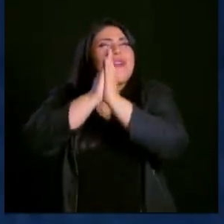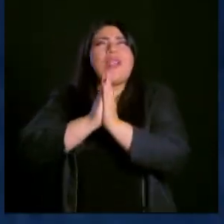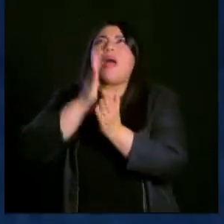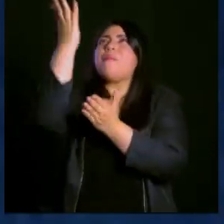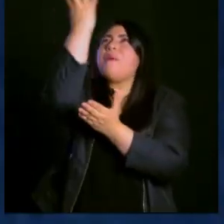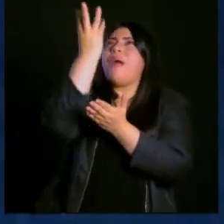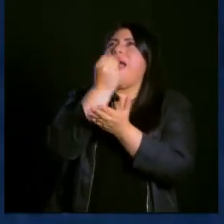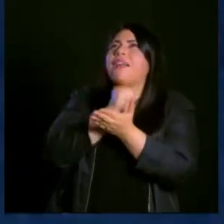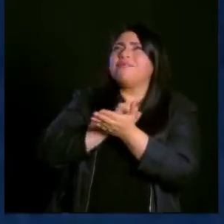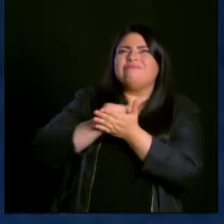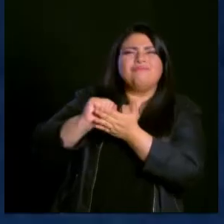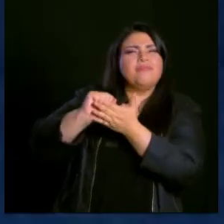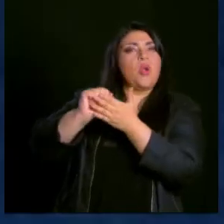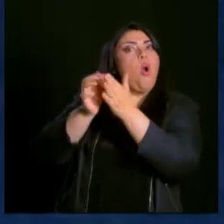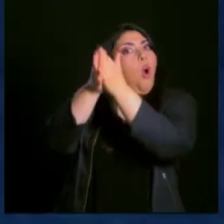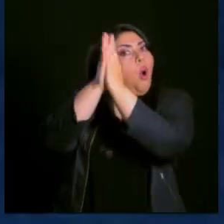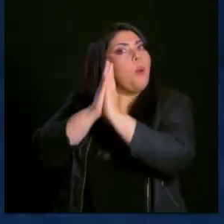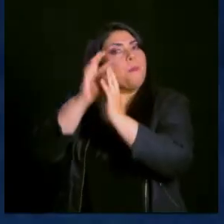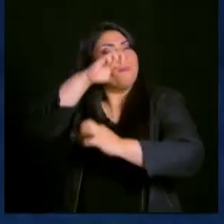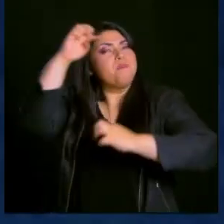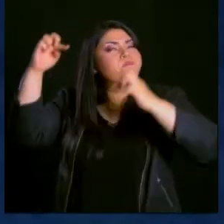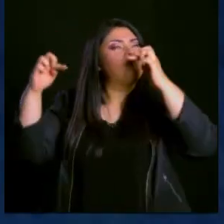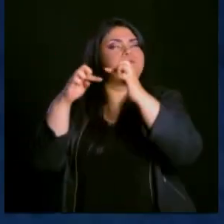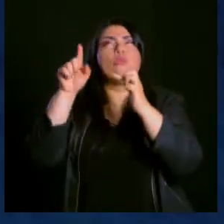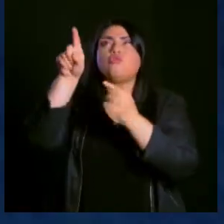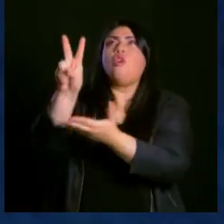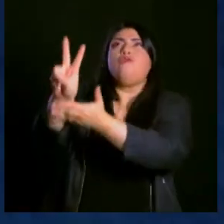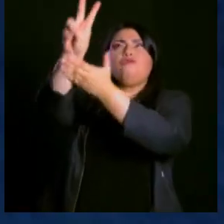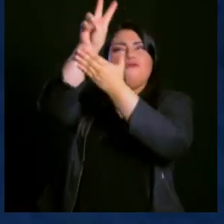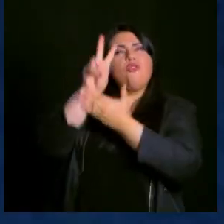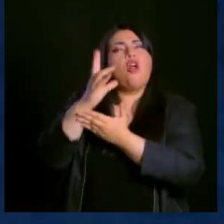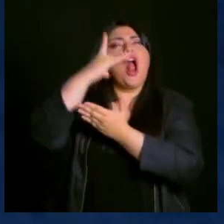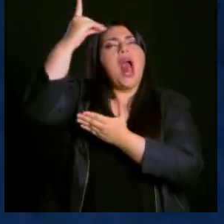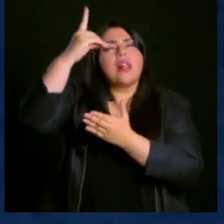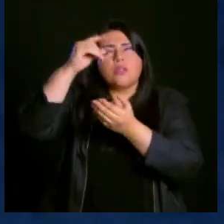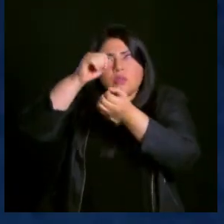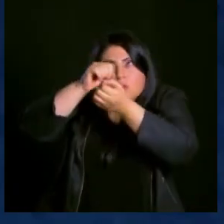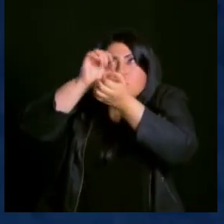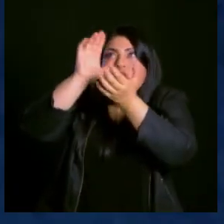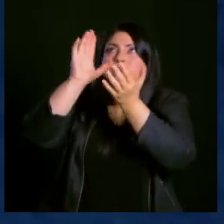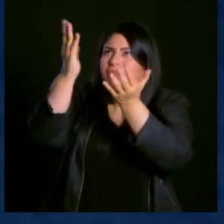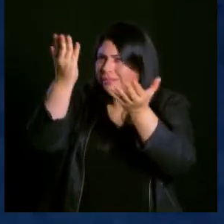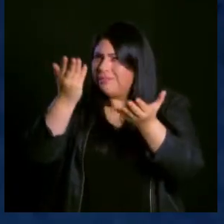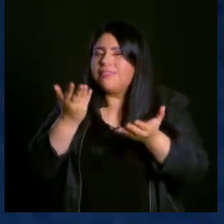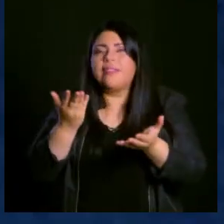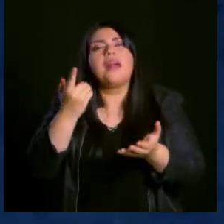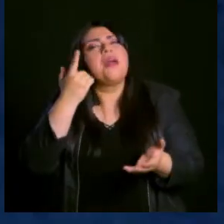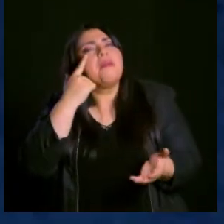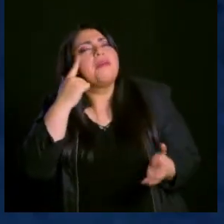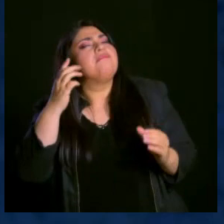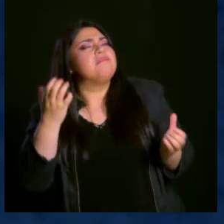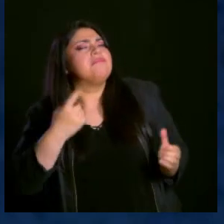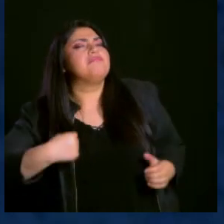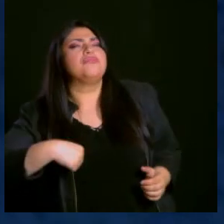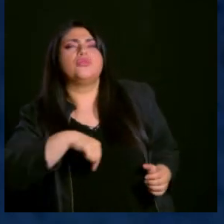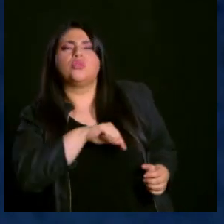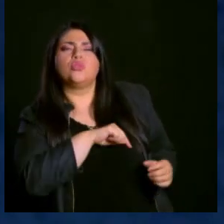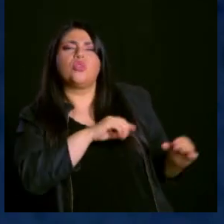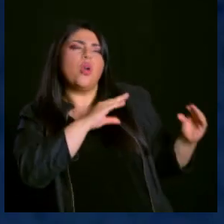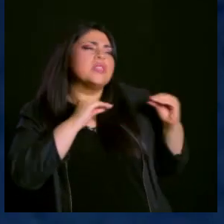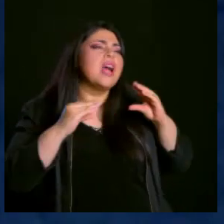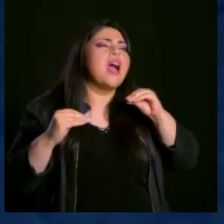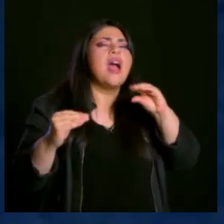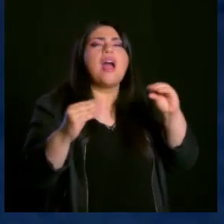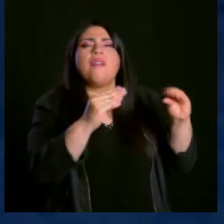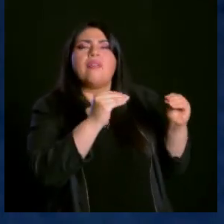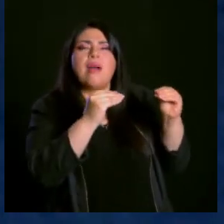o de esta oración perfecta que es clamar por la voluntad de Dios en misterio dice así sin embargo hablamos sabiduría entre los